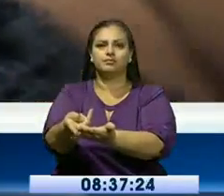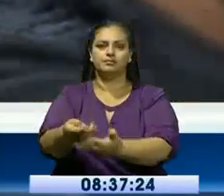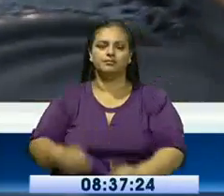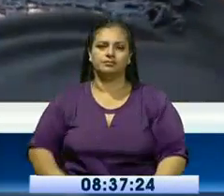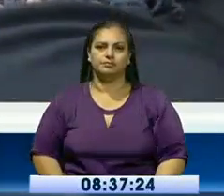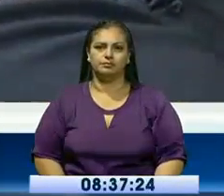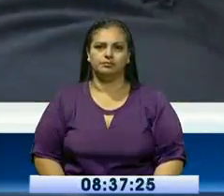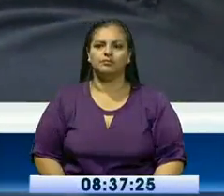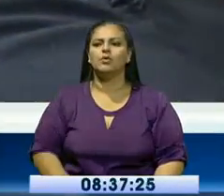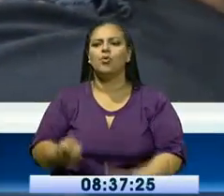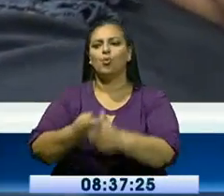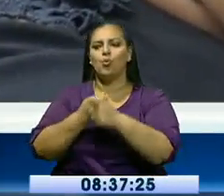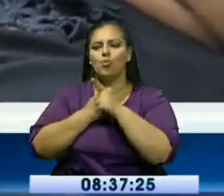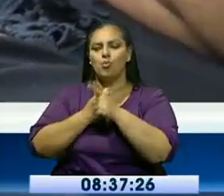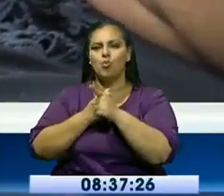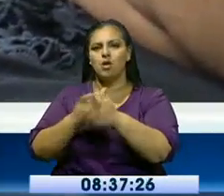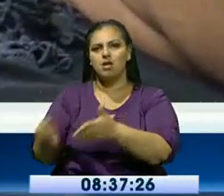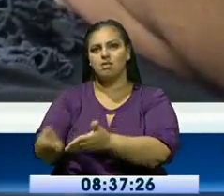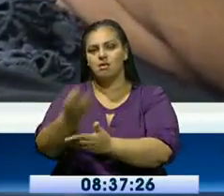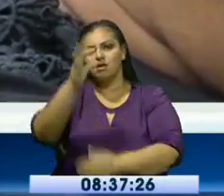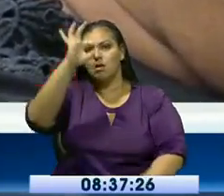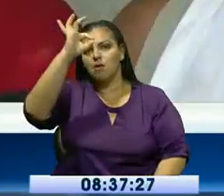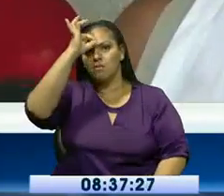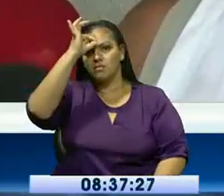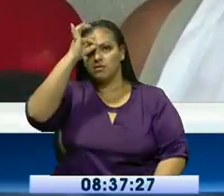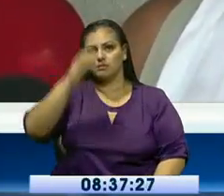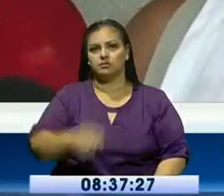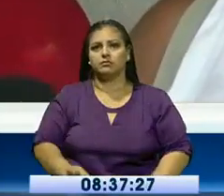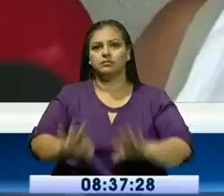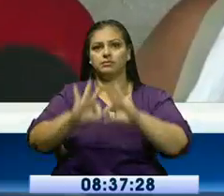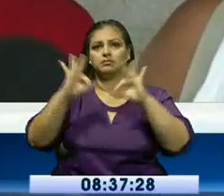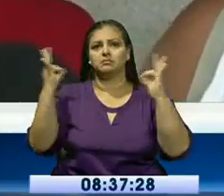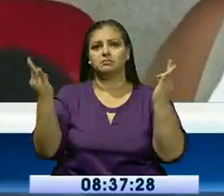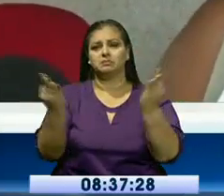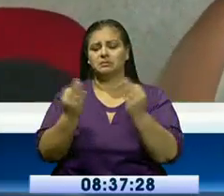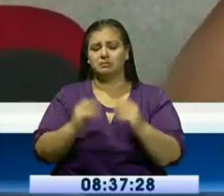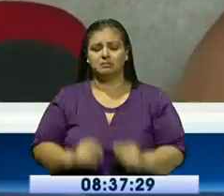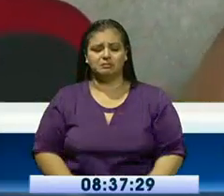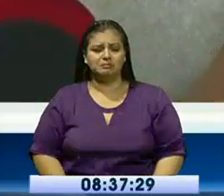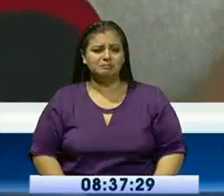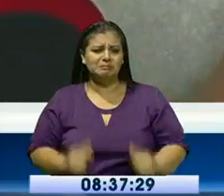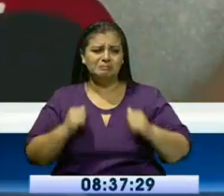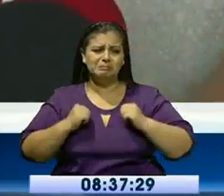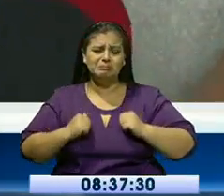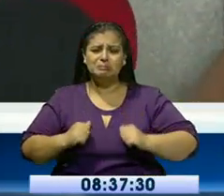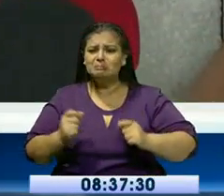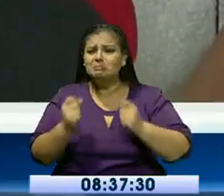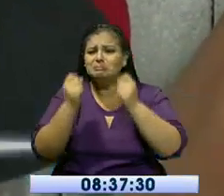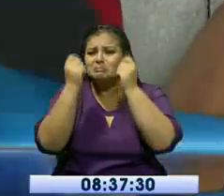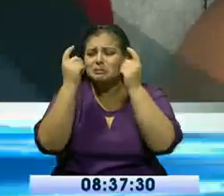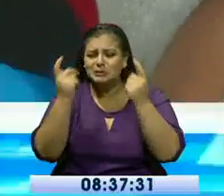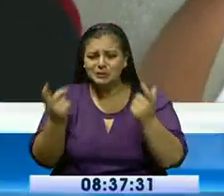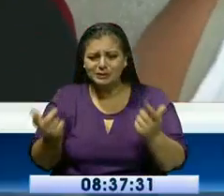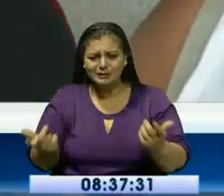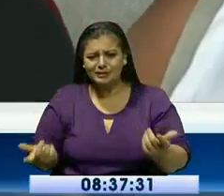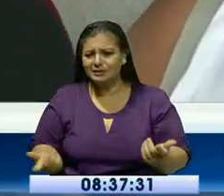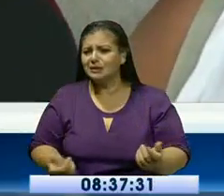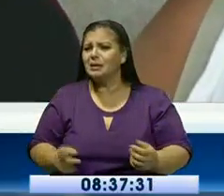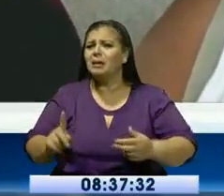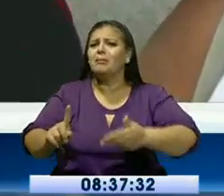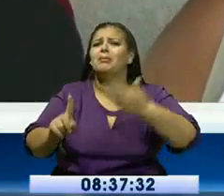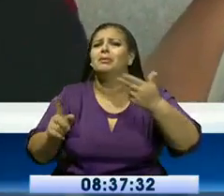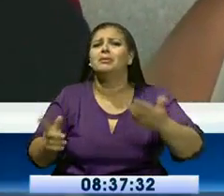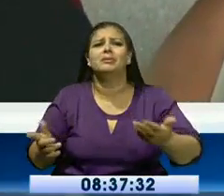familiares y vecinos no salen del asombro por lo ocurrido. Sí, me quedé sorprendida porque estaba tranquilo. No tenía idea de